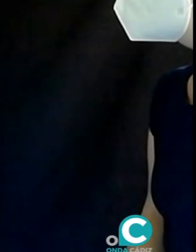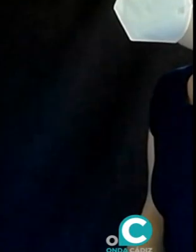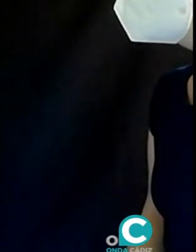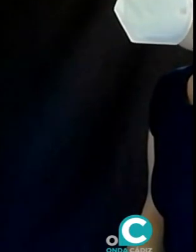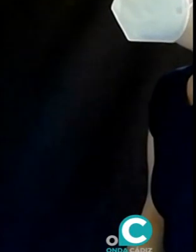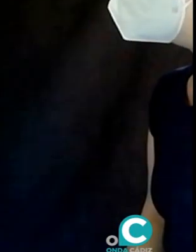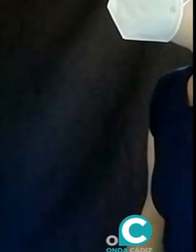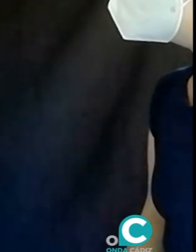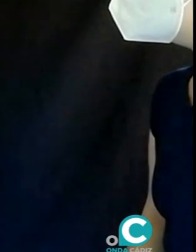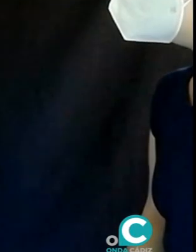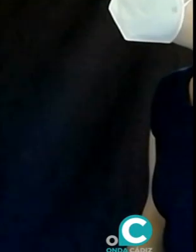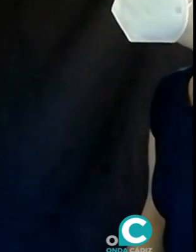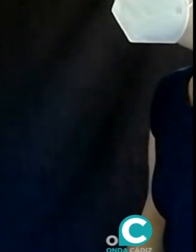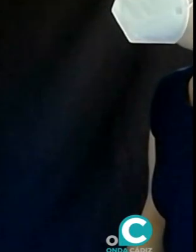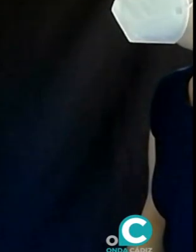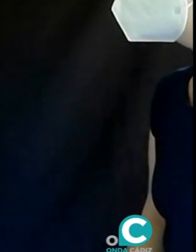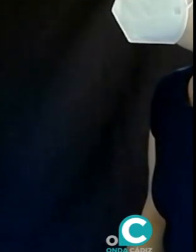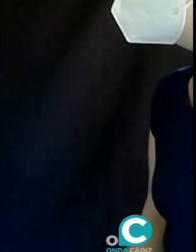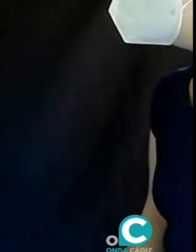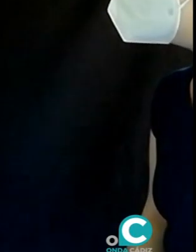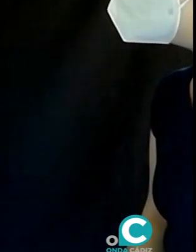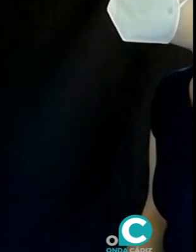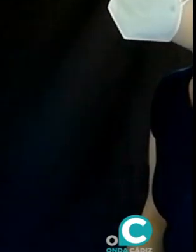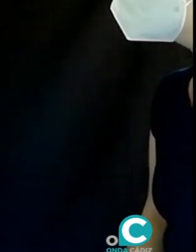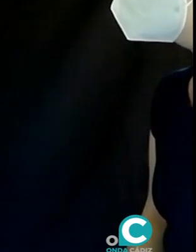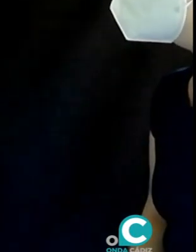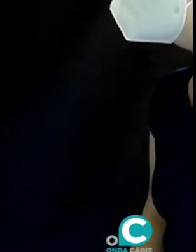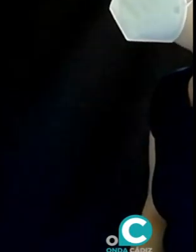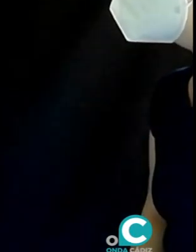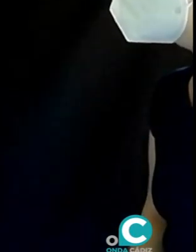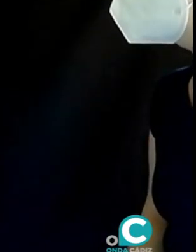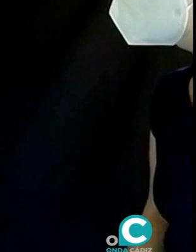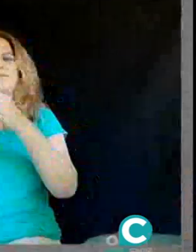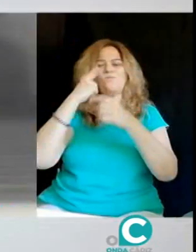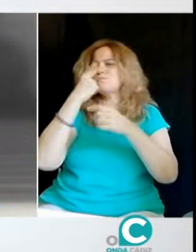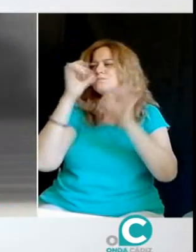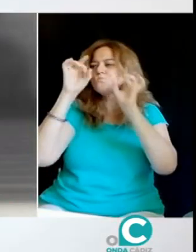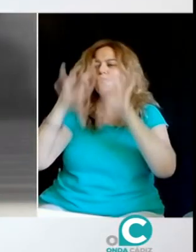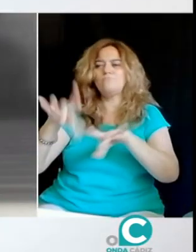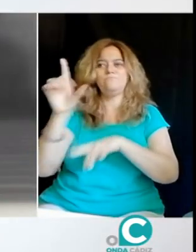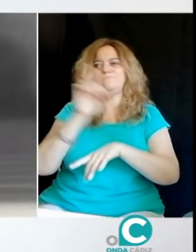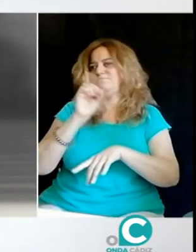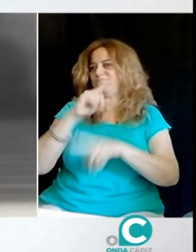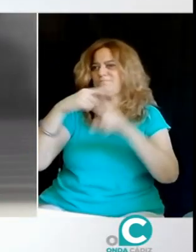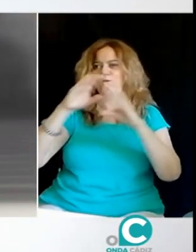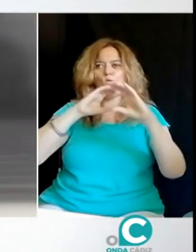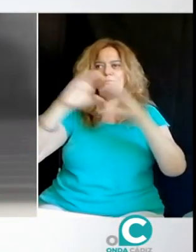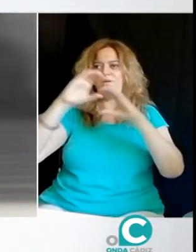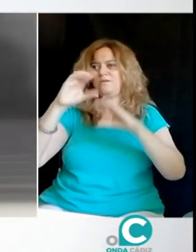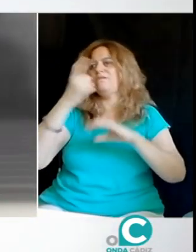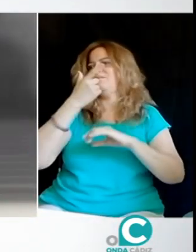en la vida de signo a distancia, otro con la lengua sin apoyada, otro con el artículo con palma, otro pues